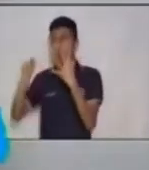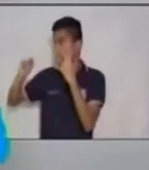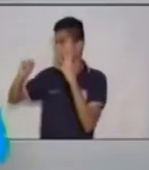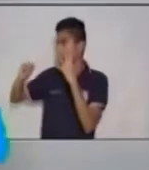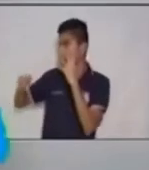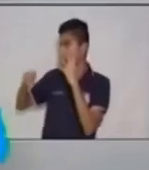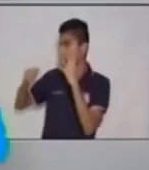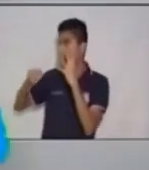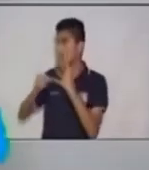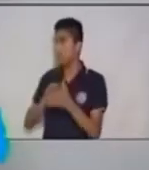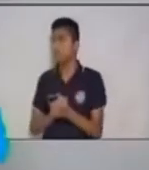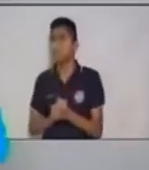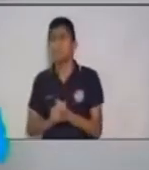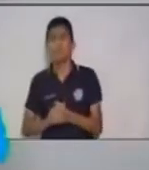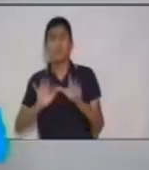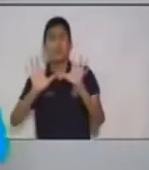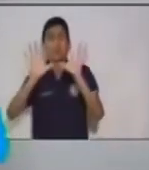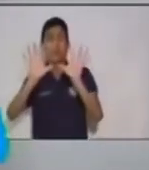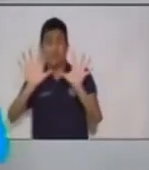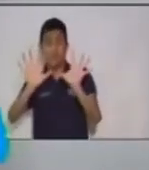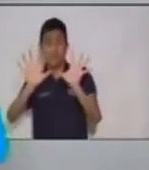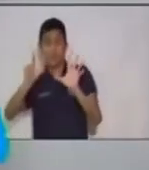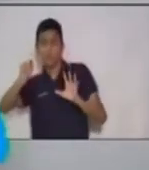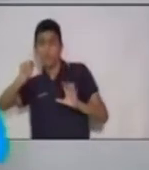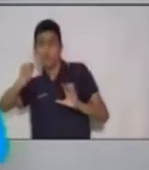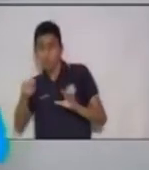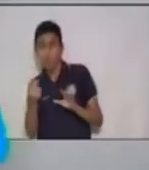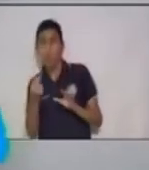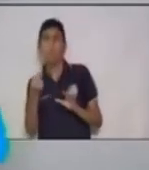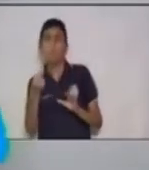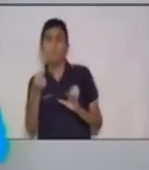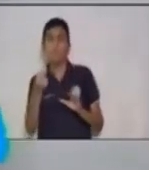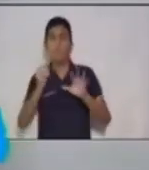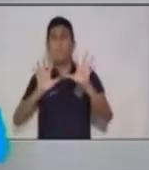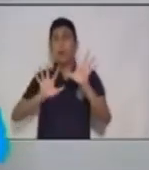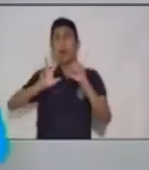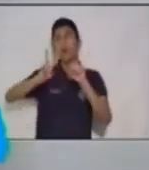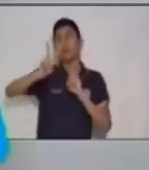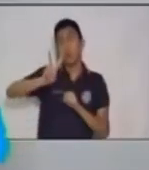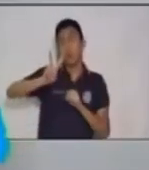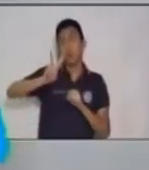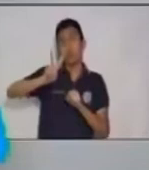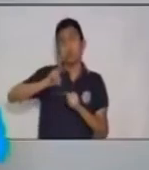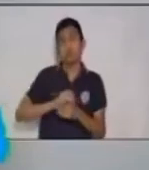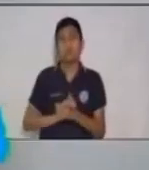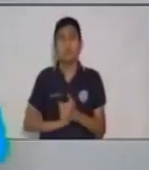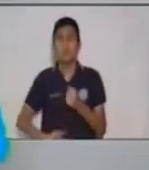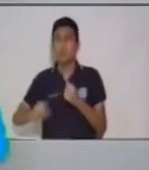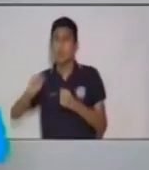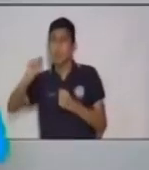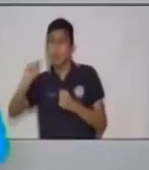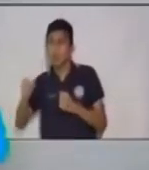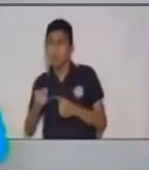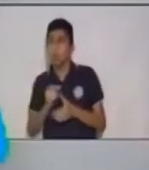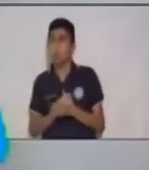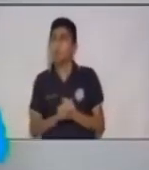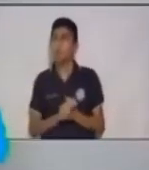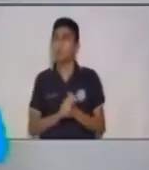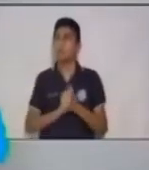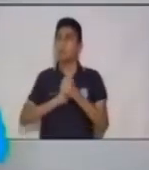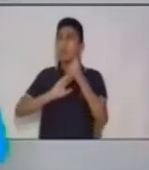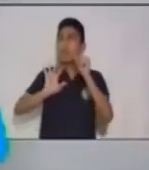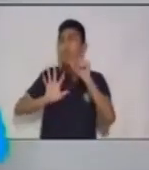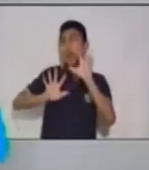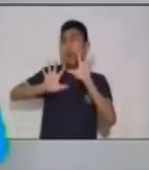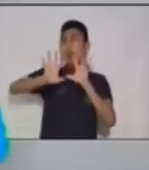coma, 10, coma, 12, coma,